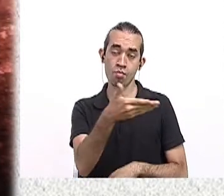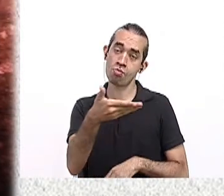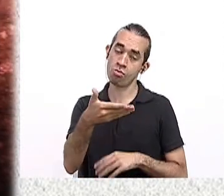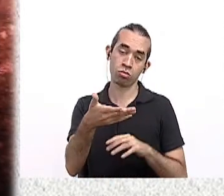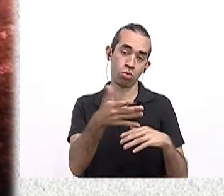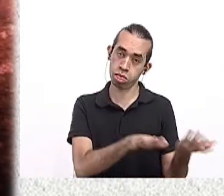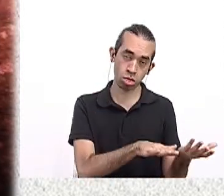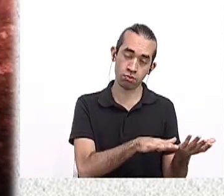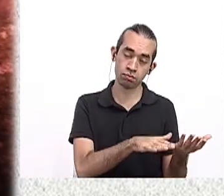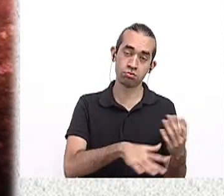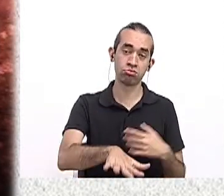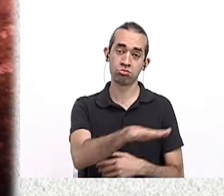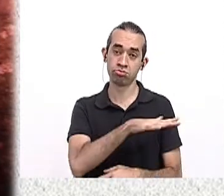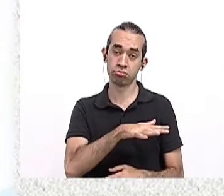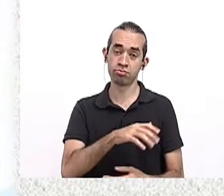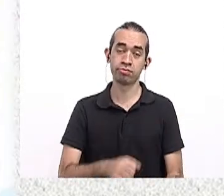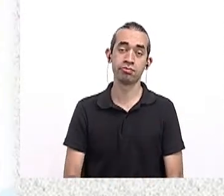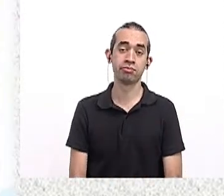morir